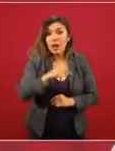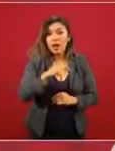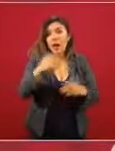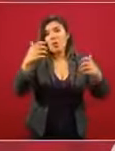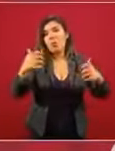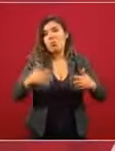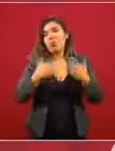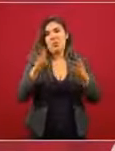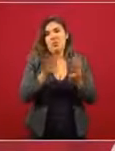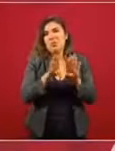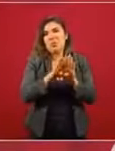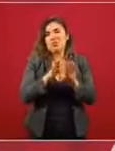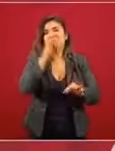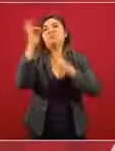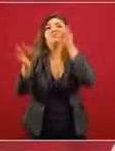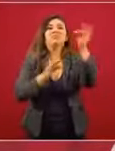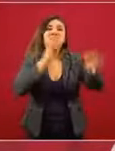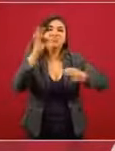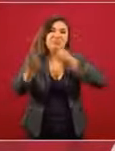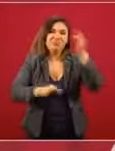¿no?